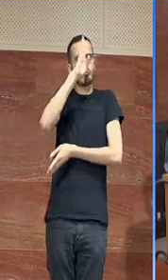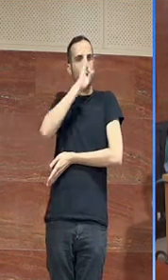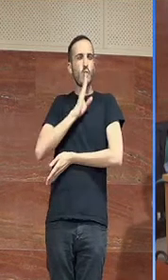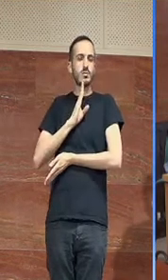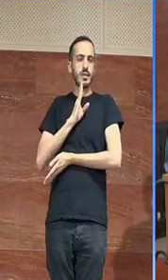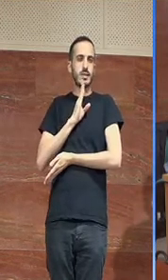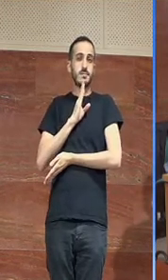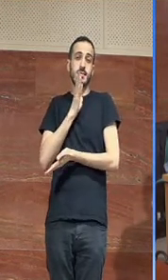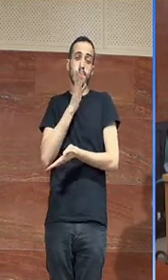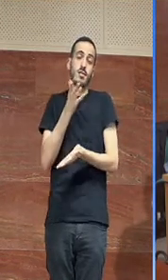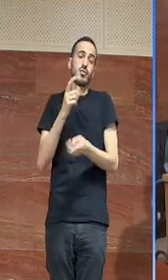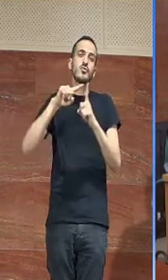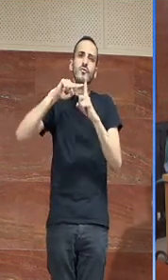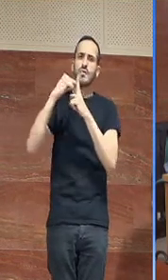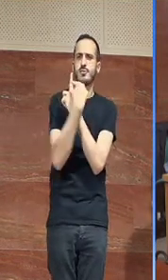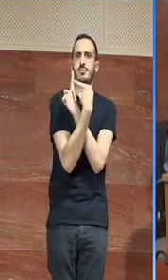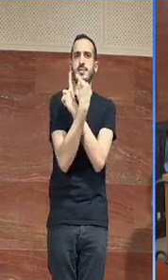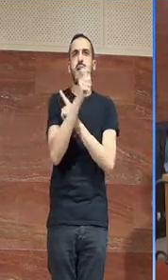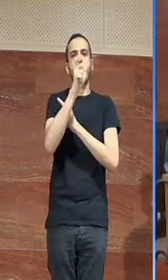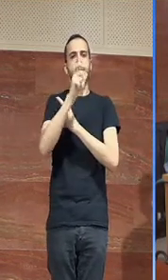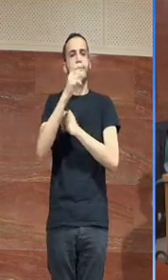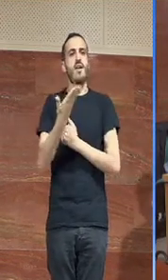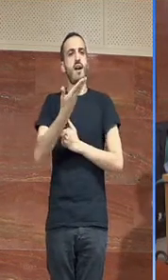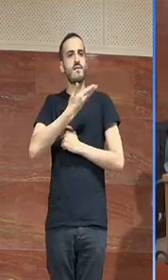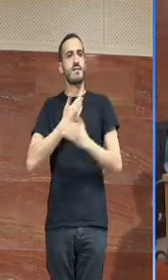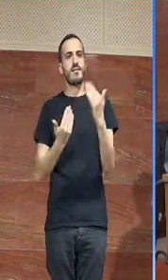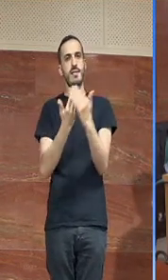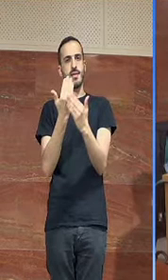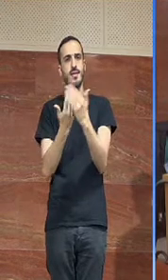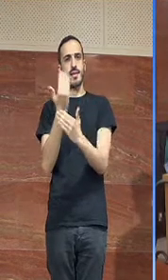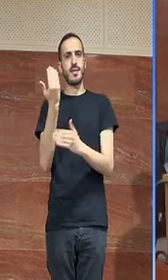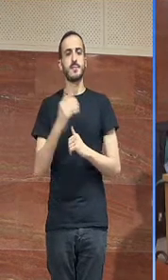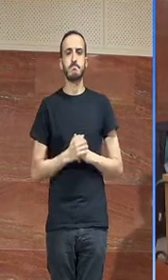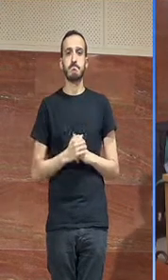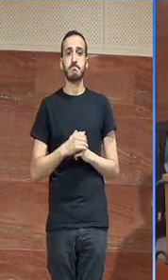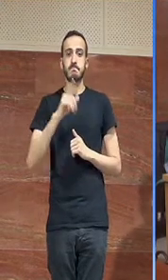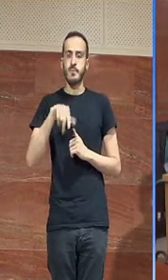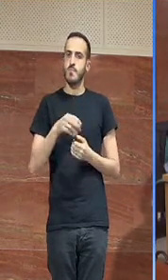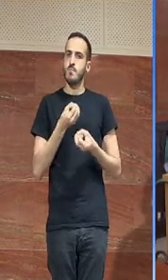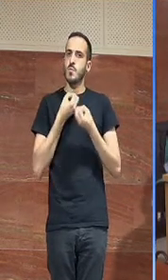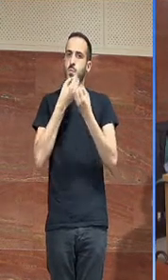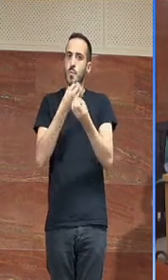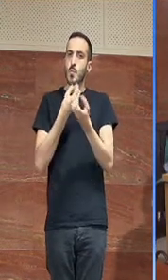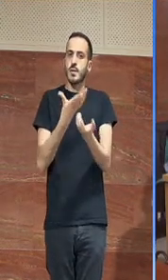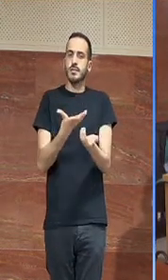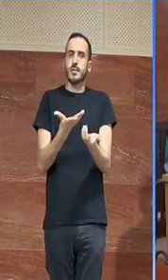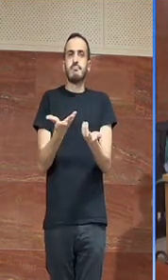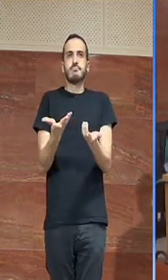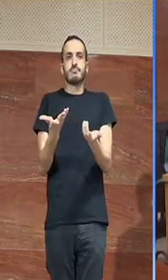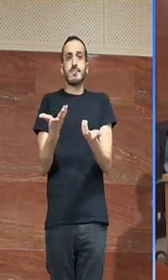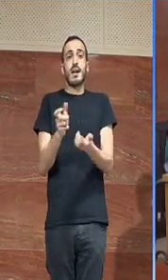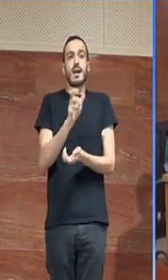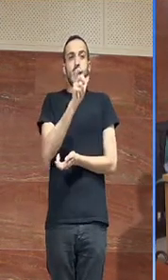la vida de los habitantes de los países más pobres. La otra realidad derivada de la precariedad y la